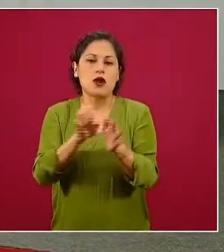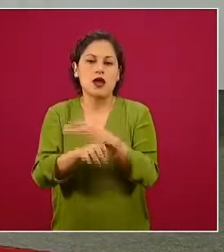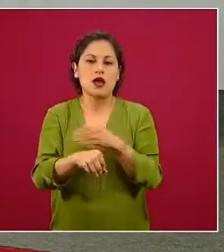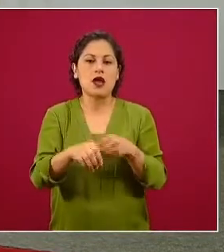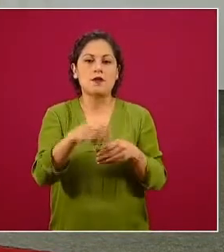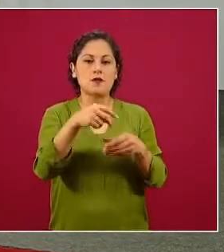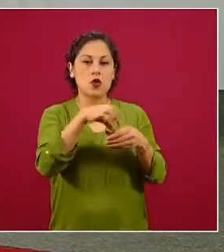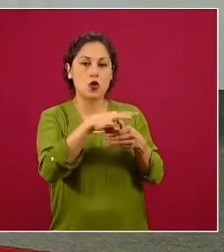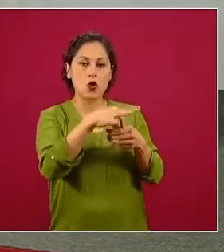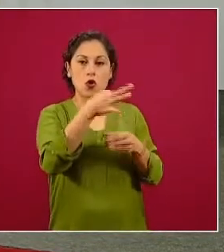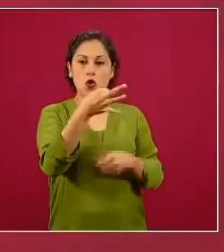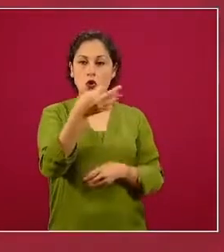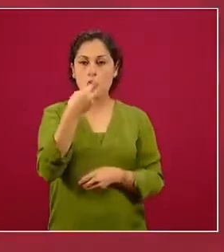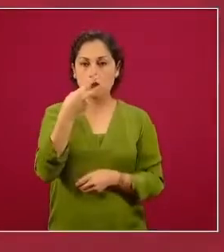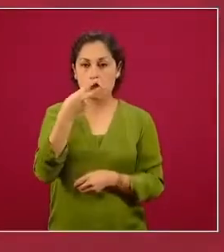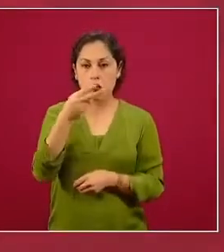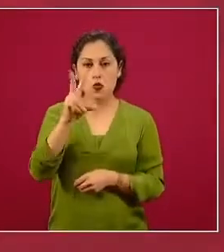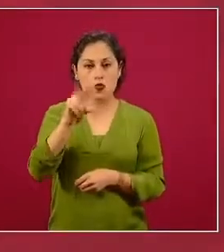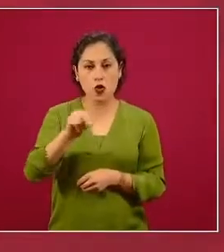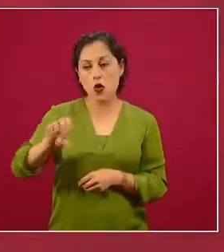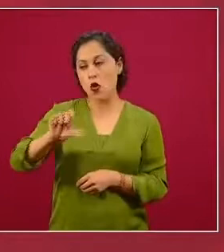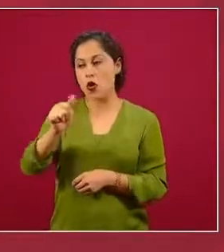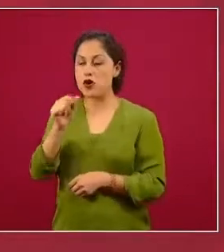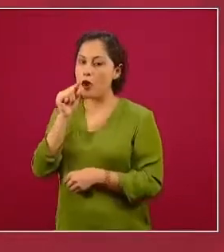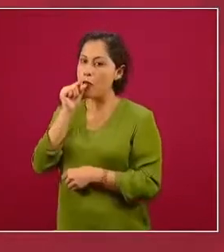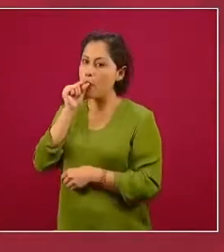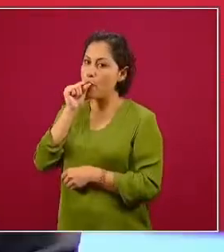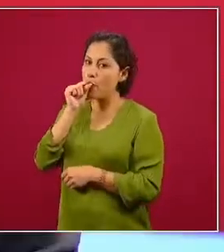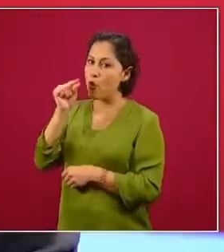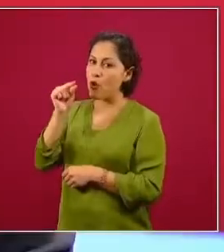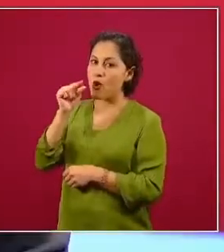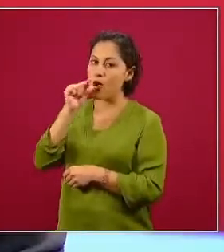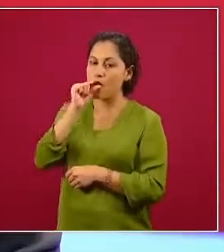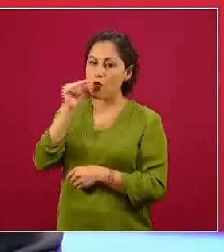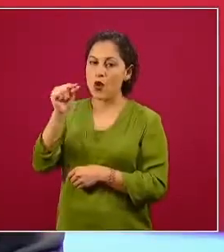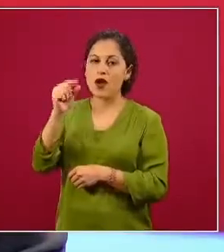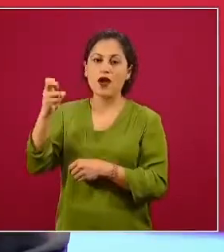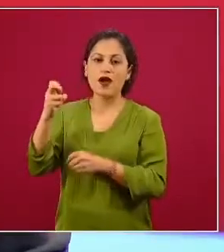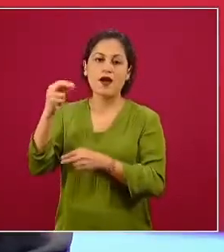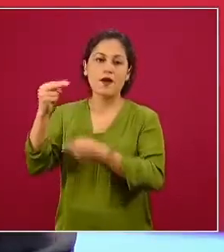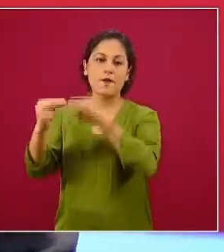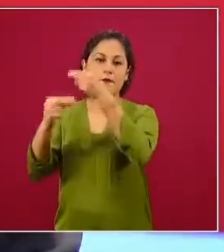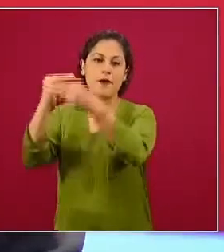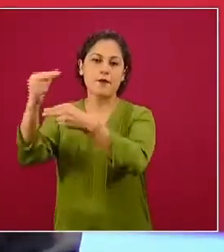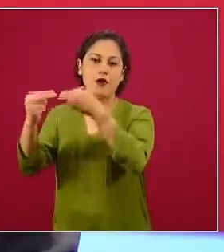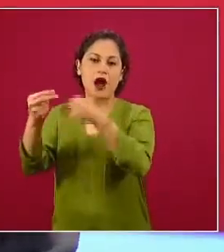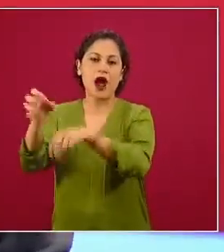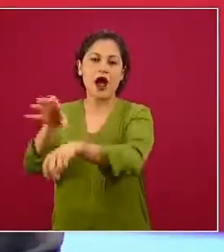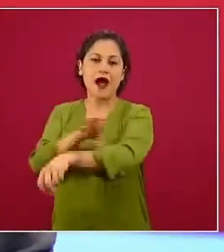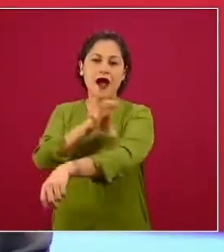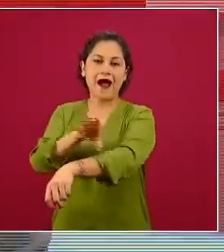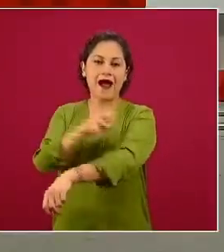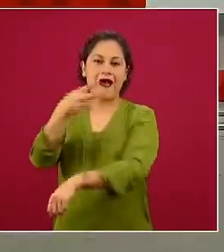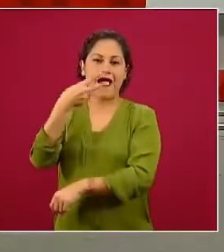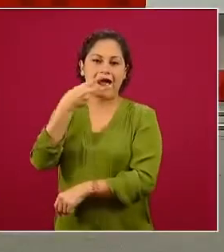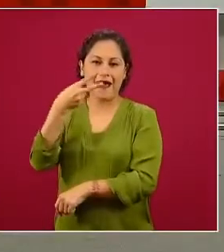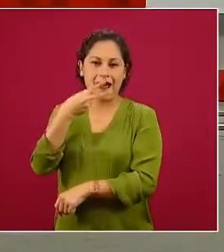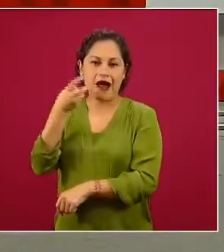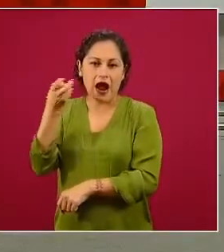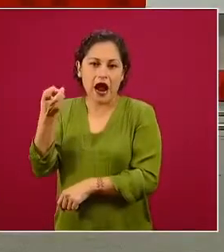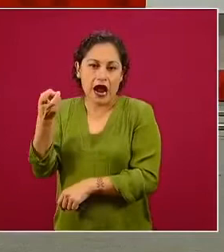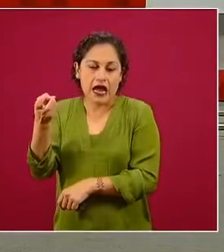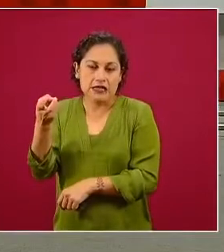no son combustibles, sino producir vapores, o con un mecanismo eléctrico emiten ciertos